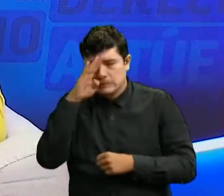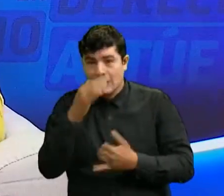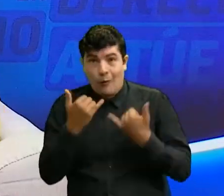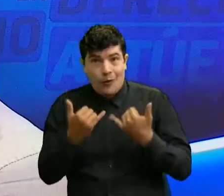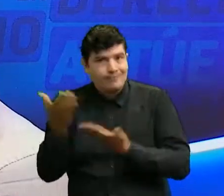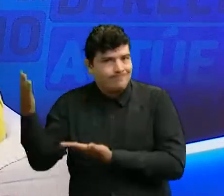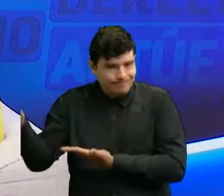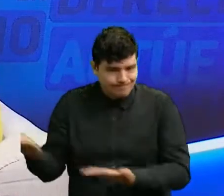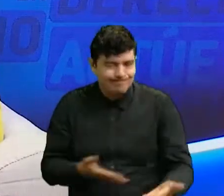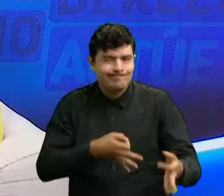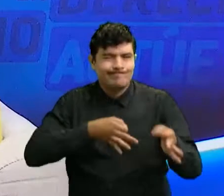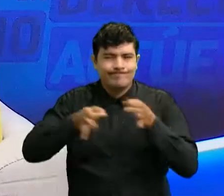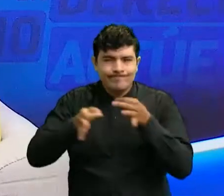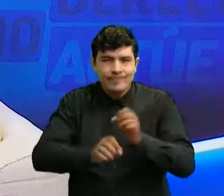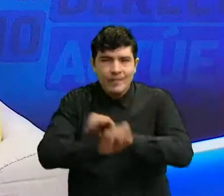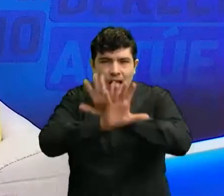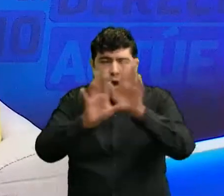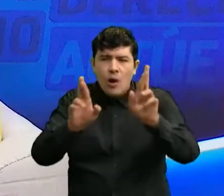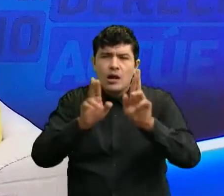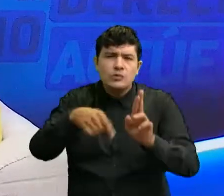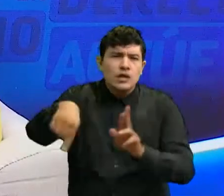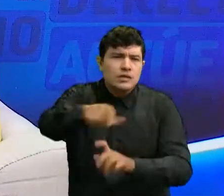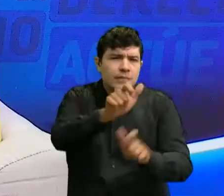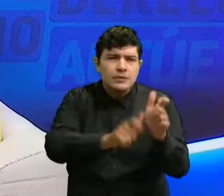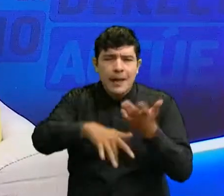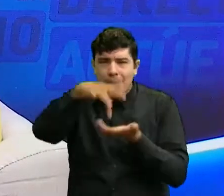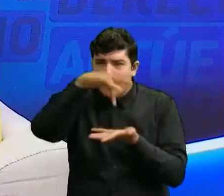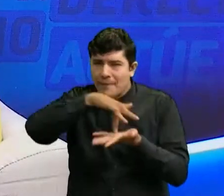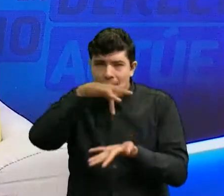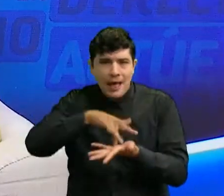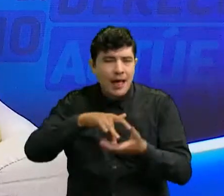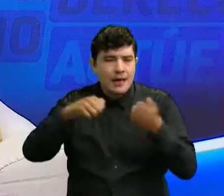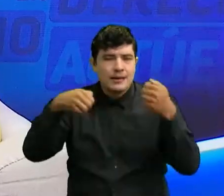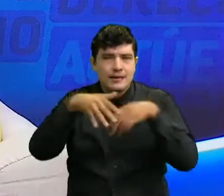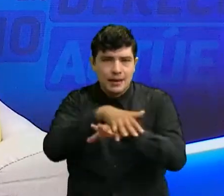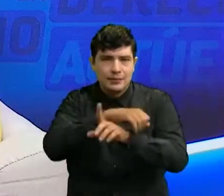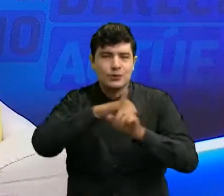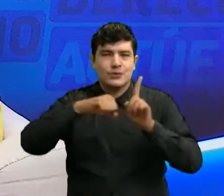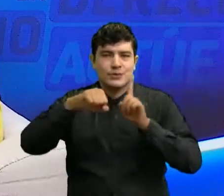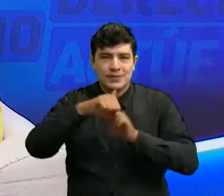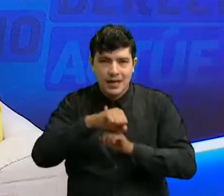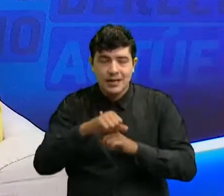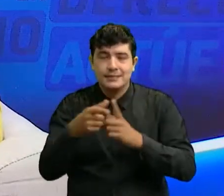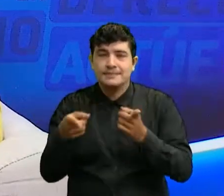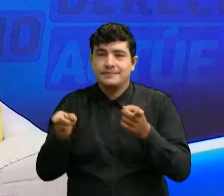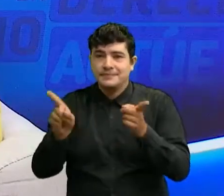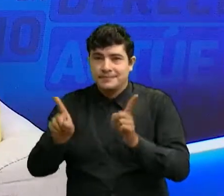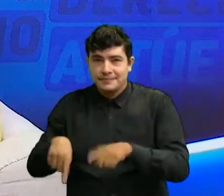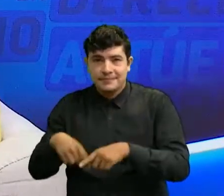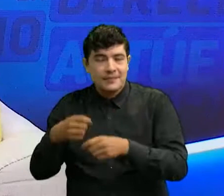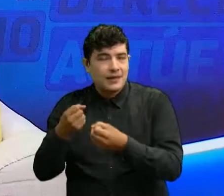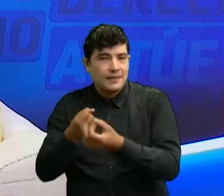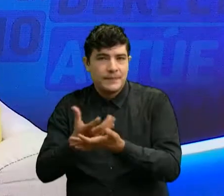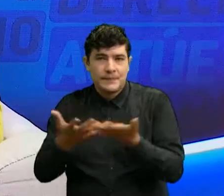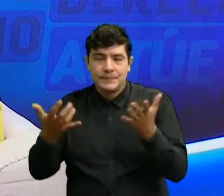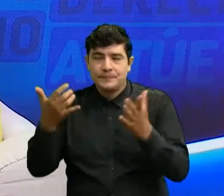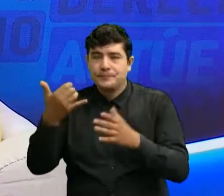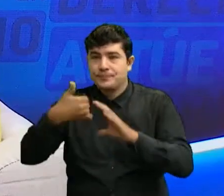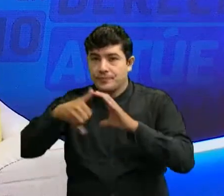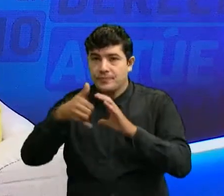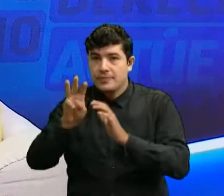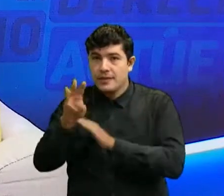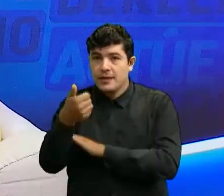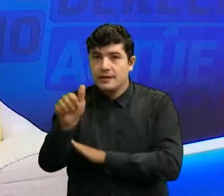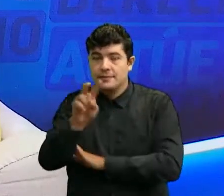este programa y esperamos que participen de la manera más activa a través de nuestras redes sociales, a través de nuestras líneas telefónicas, el